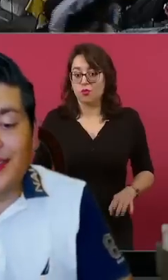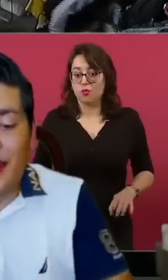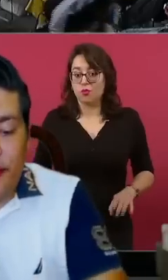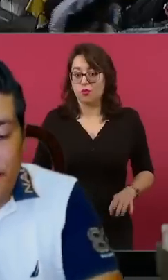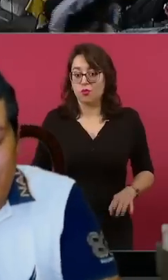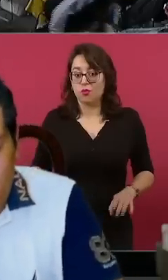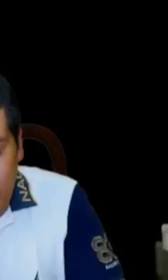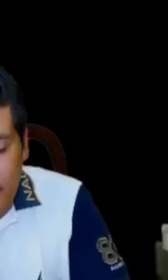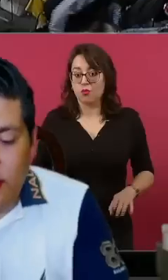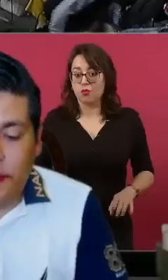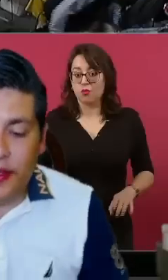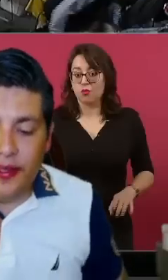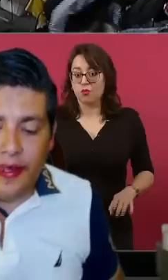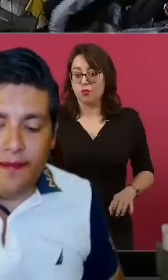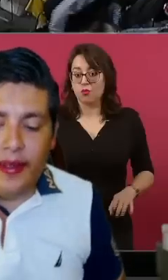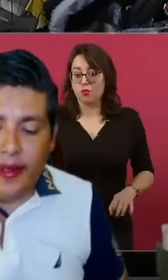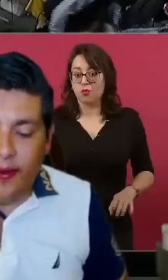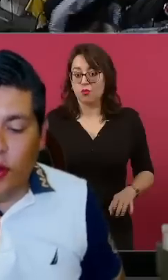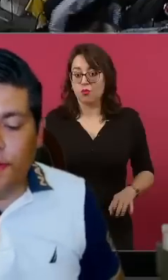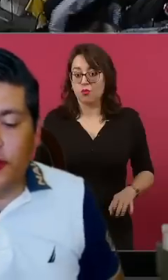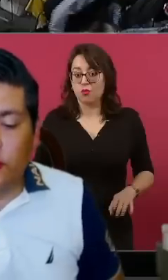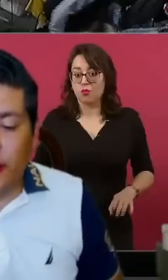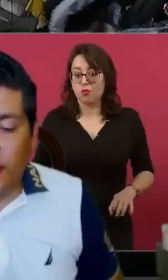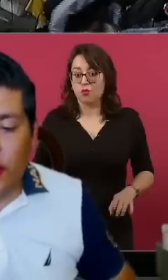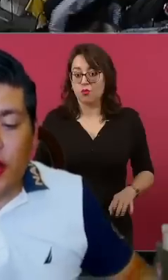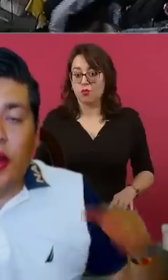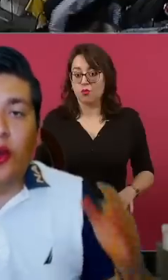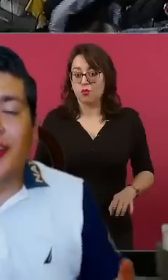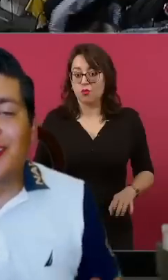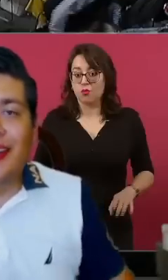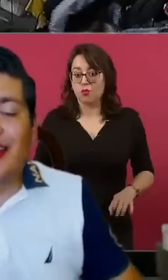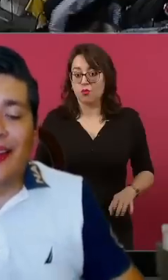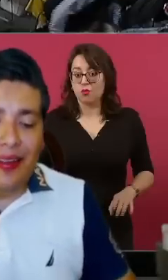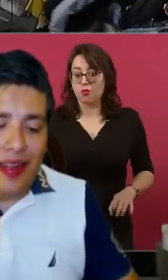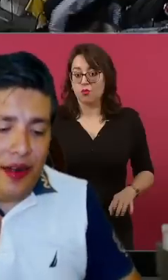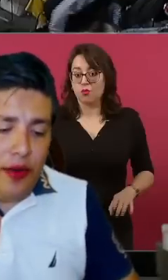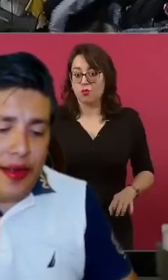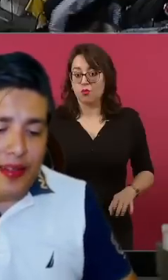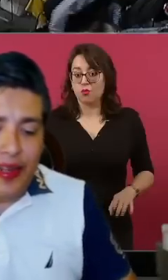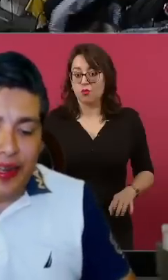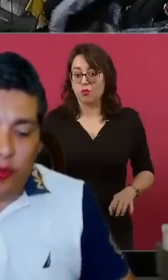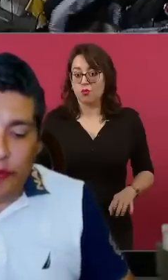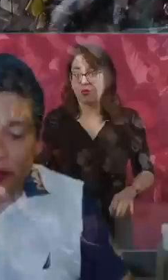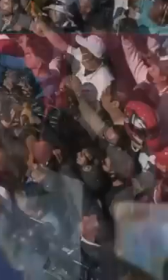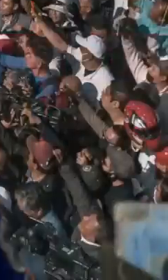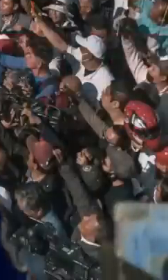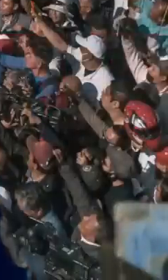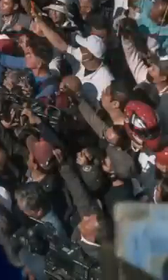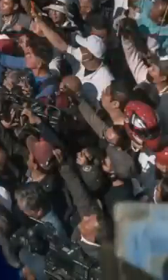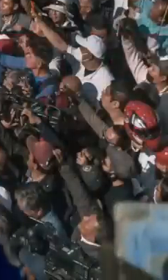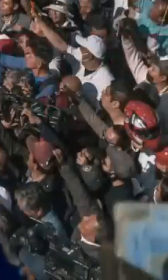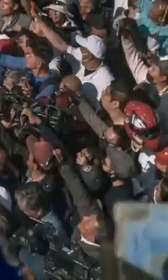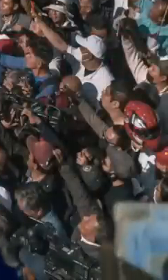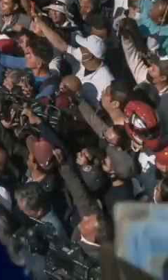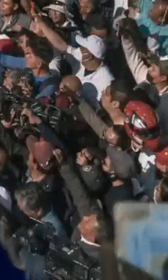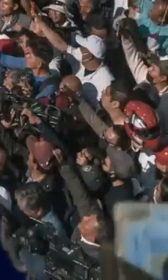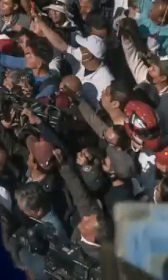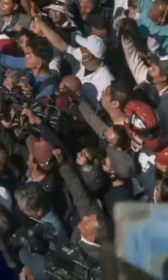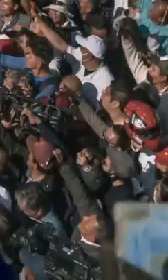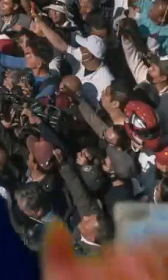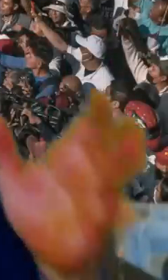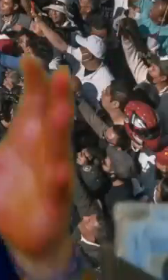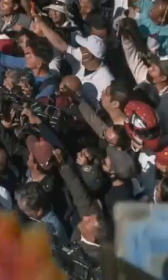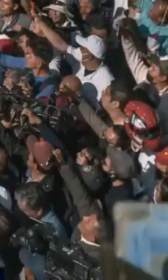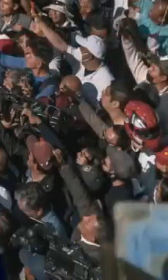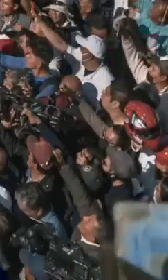Pues ahí está, familia, lo que dijo el presidente López Obrador. Lo que sí queda claro es el actuar faccioso de los